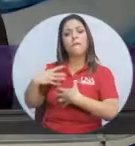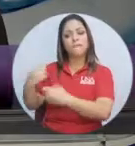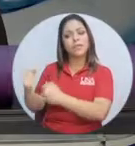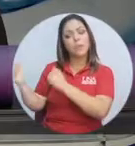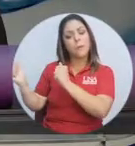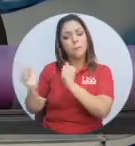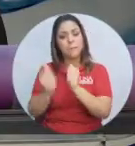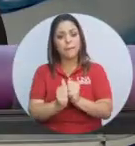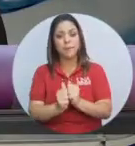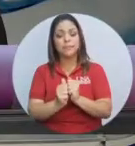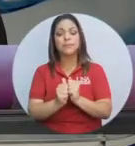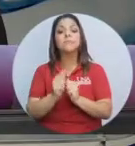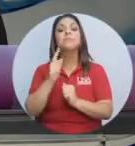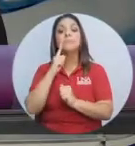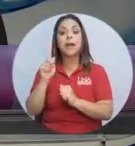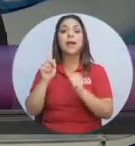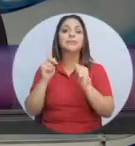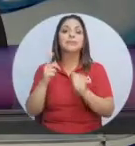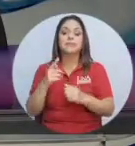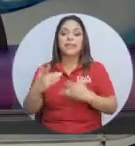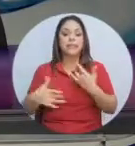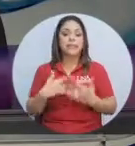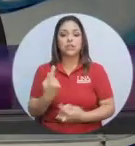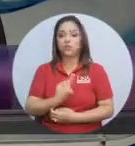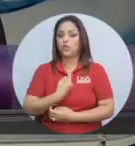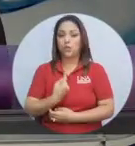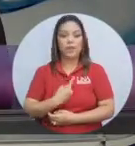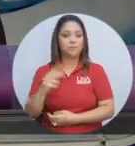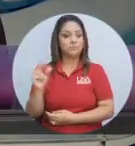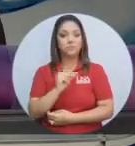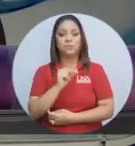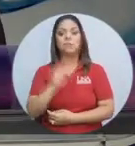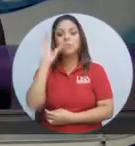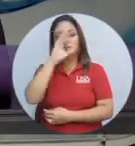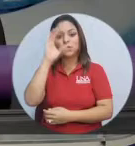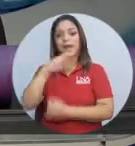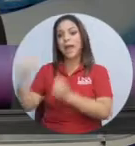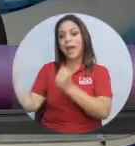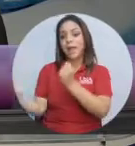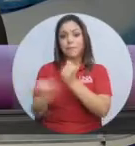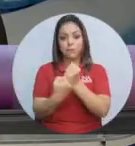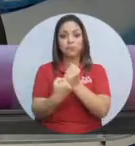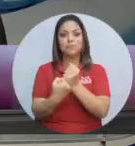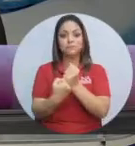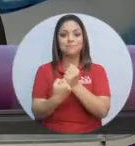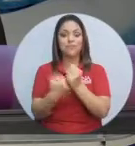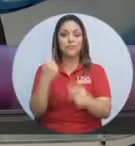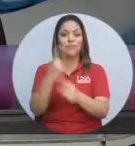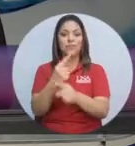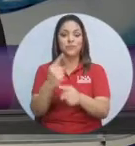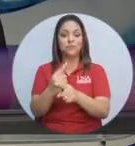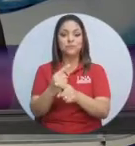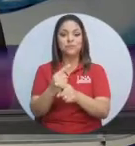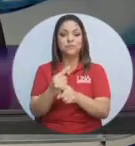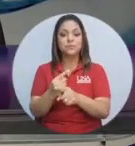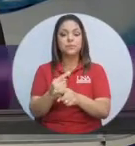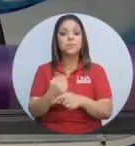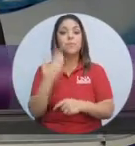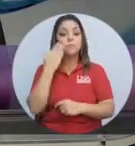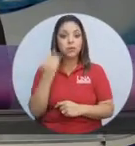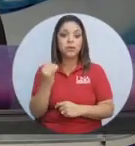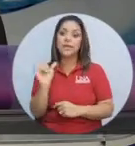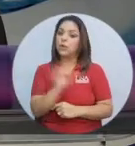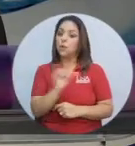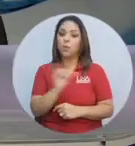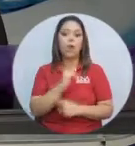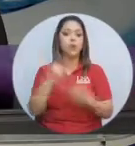confianza para que la persona conozca que no está sola, ¿verdad? Buscar apoyo. Exacto, ¿verdad? Porque exactamente lo